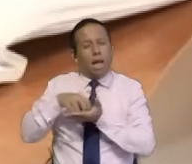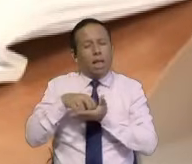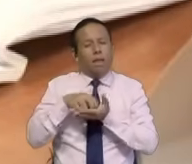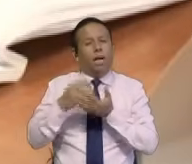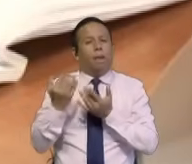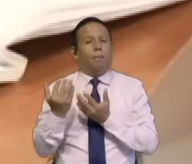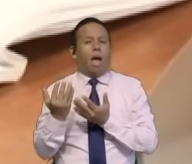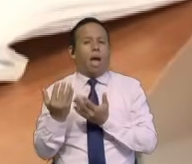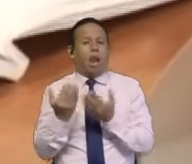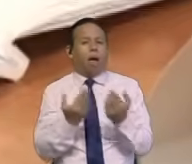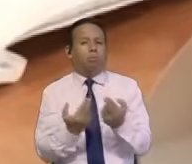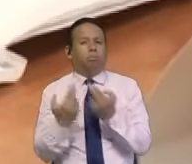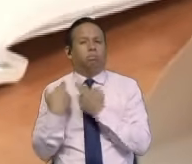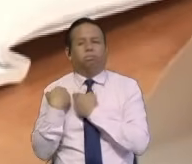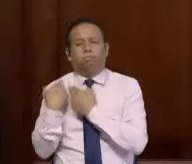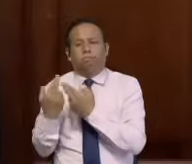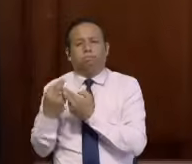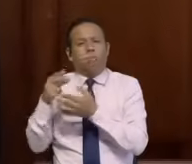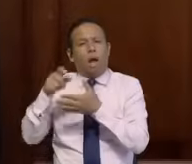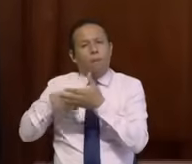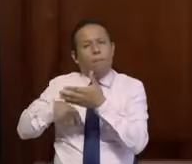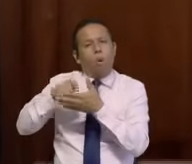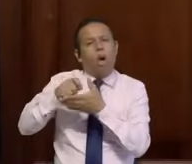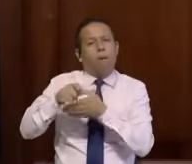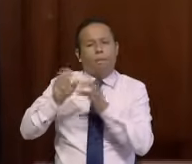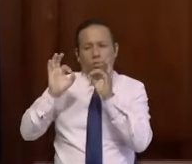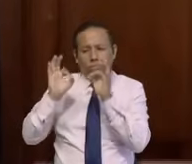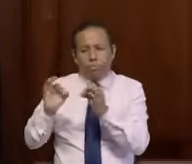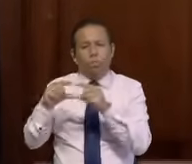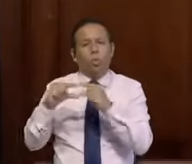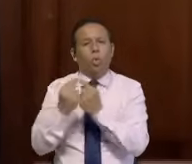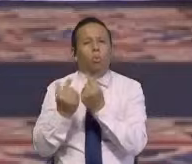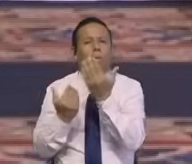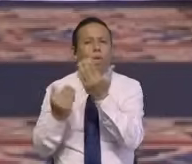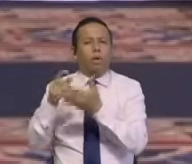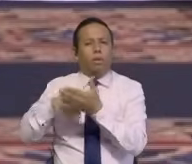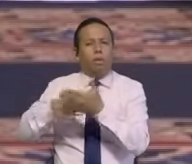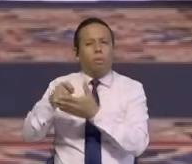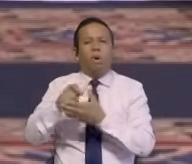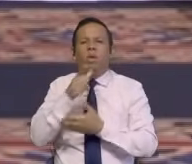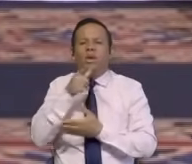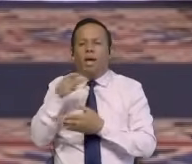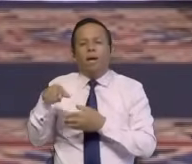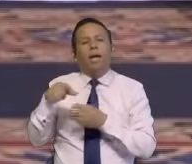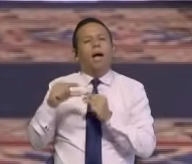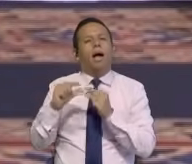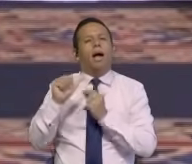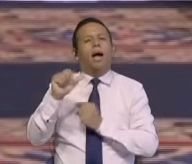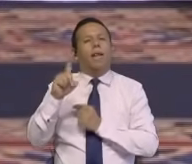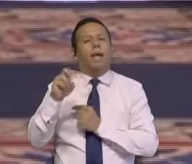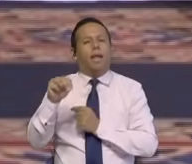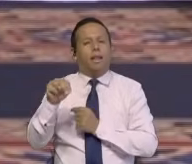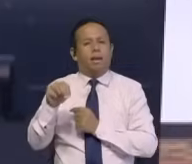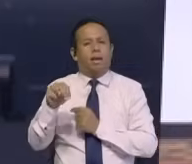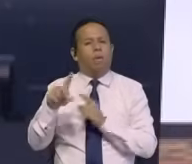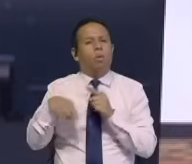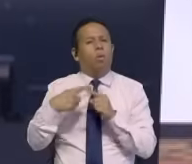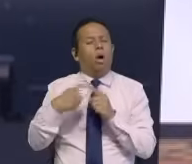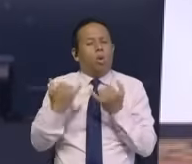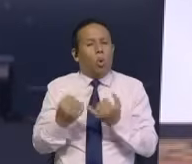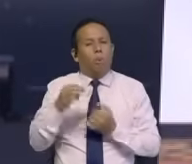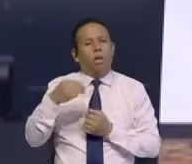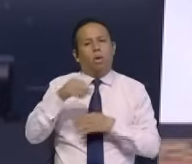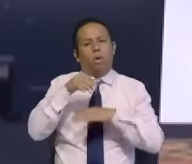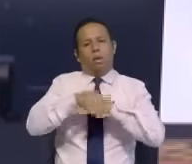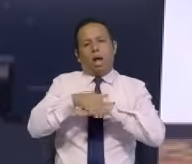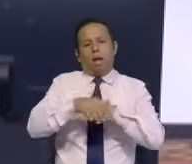de la personería jurídica ADN del presidente Daniel Noboa, cuyo tratamiento estaba previsto para la tarde de este miércoles, pero